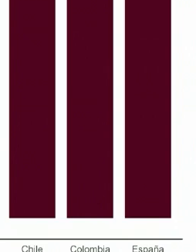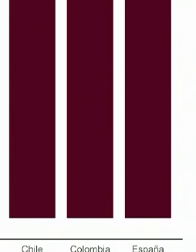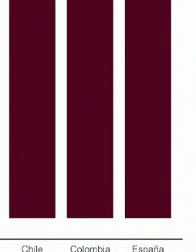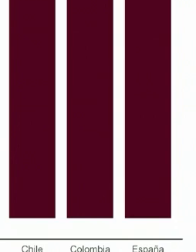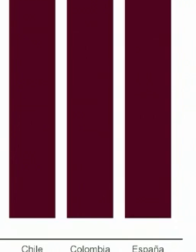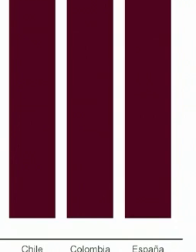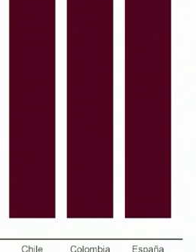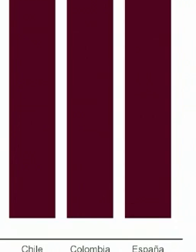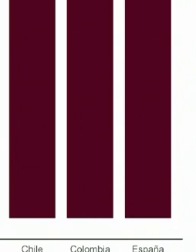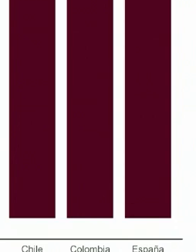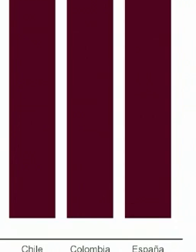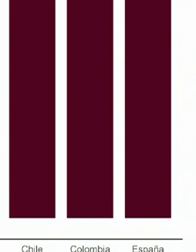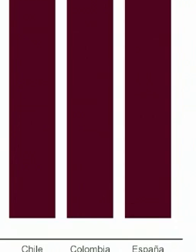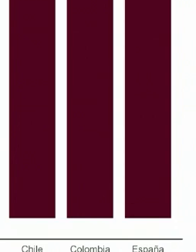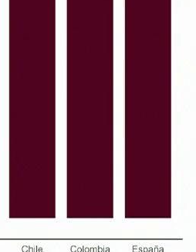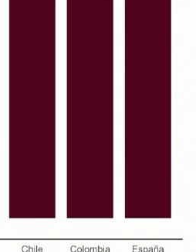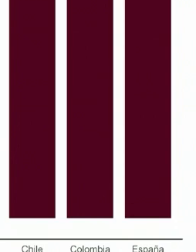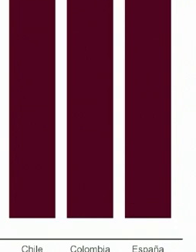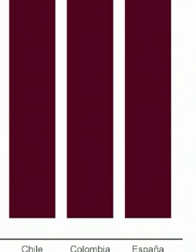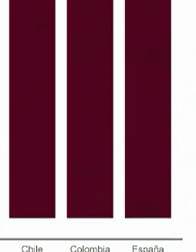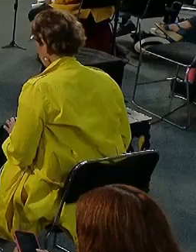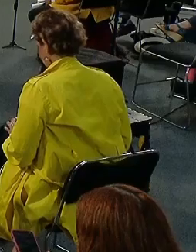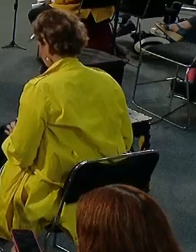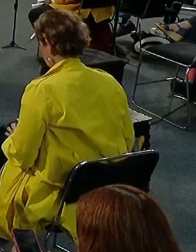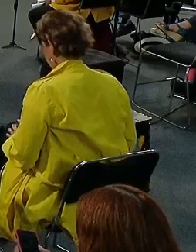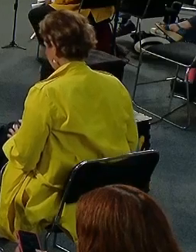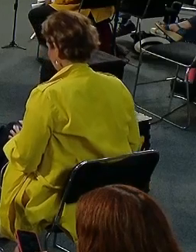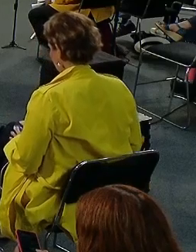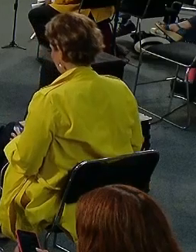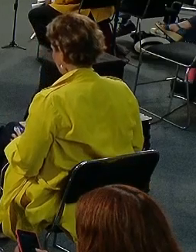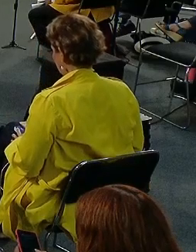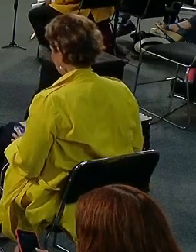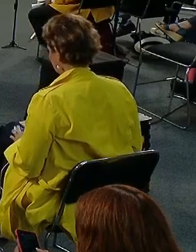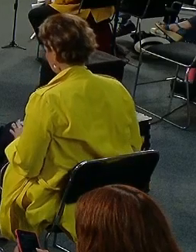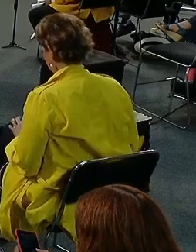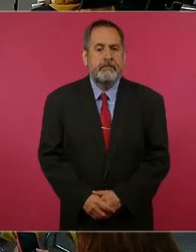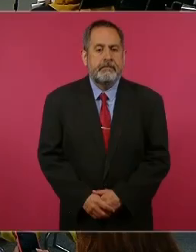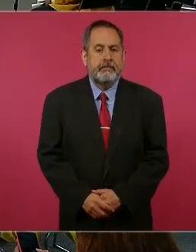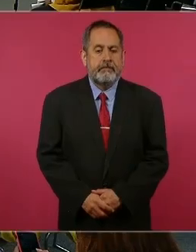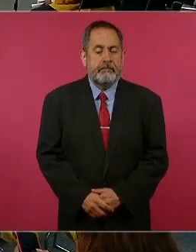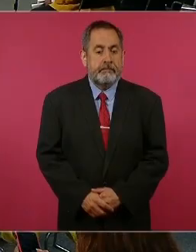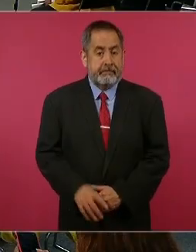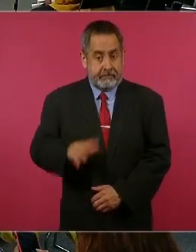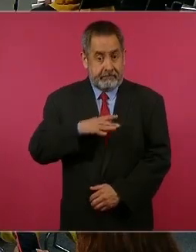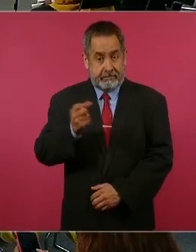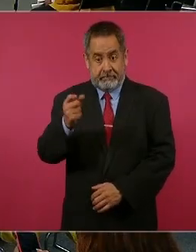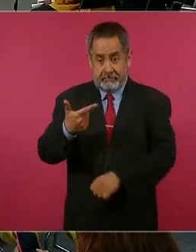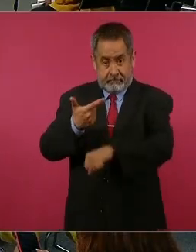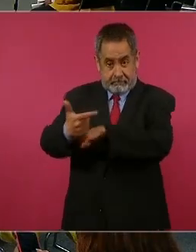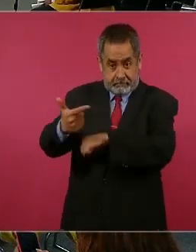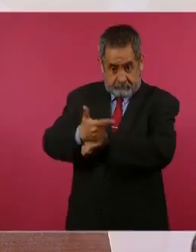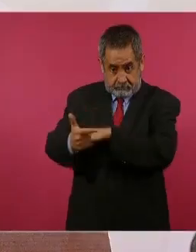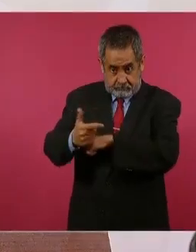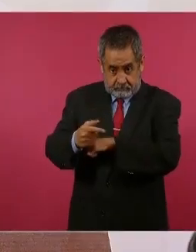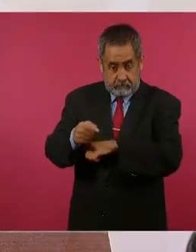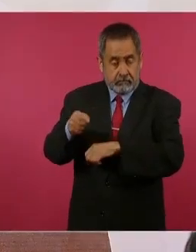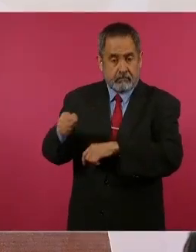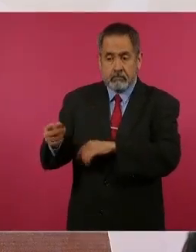hermanos guatemaltecos trabajando en Quintana Roo